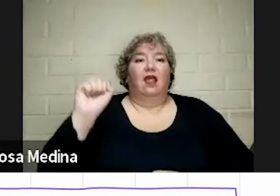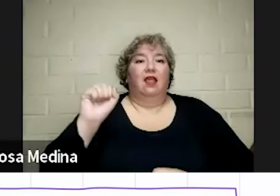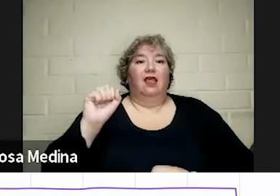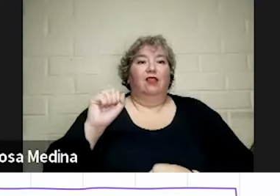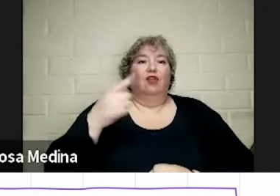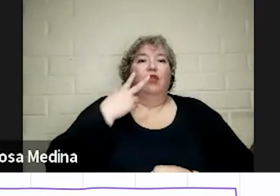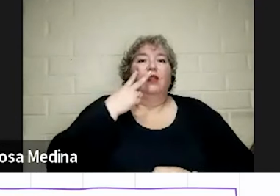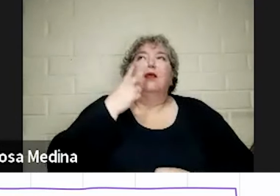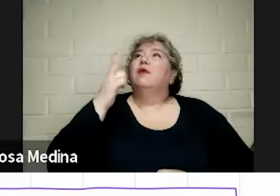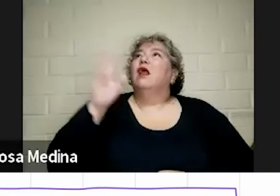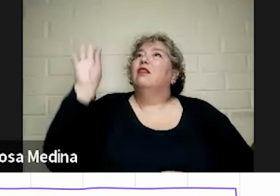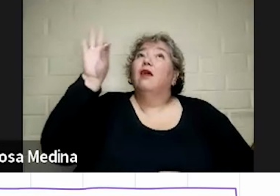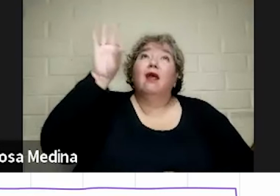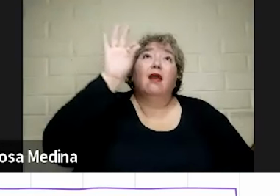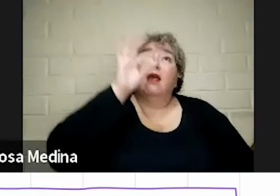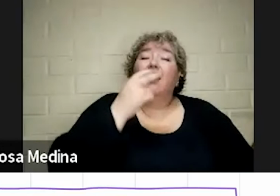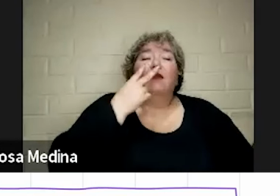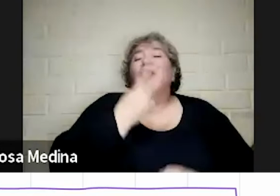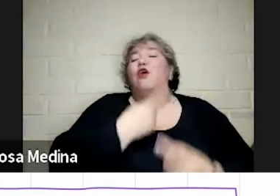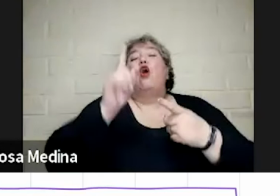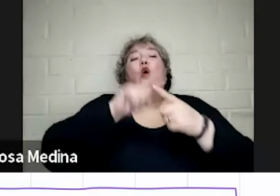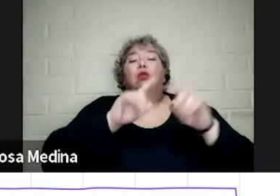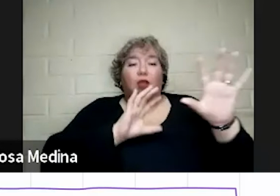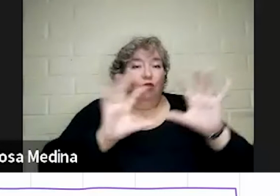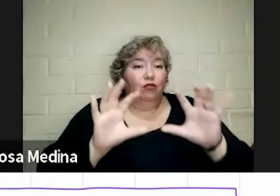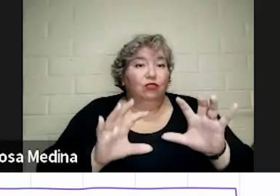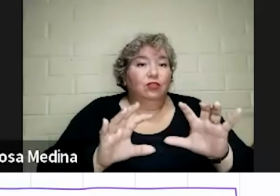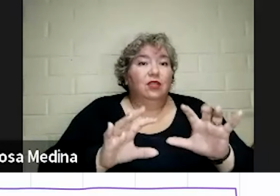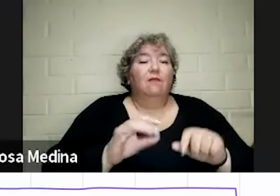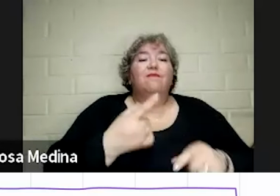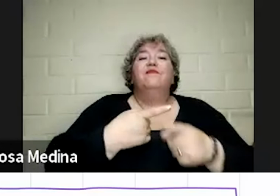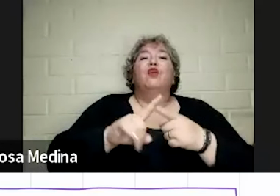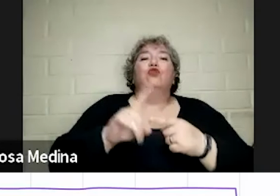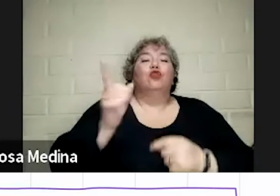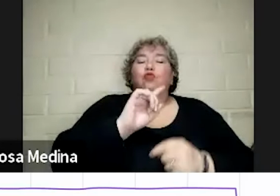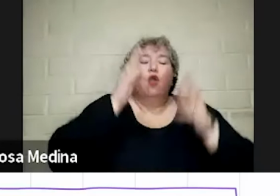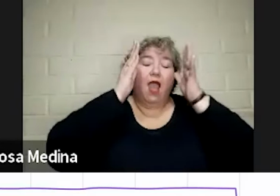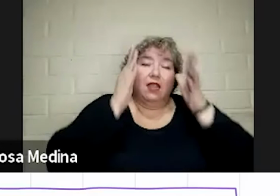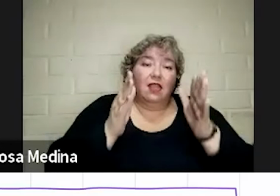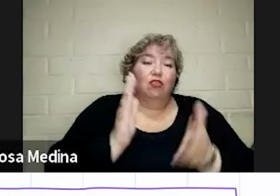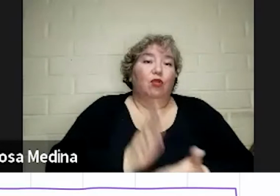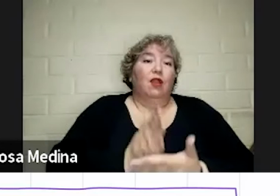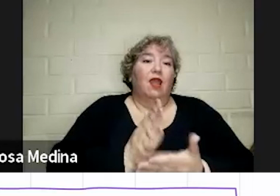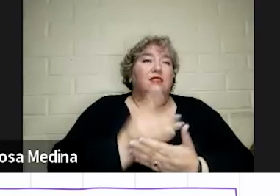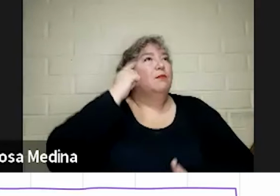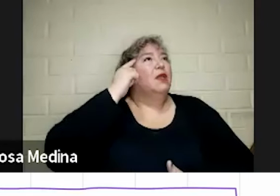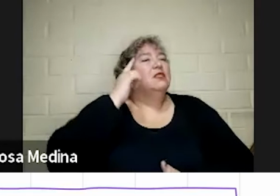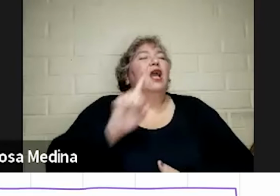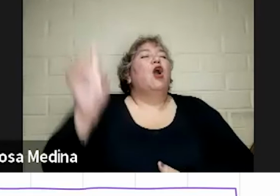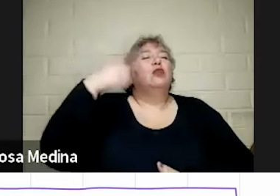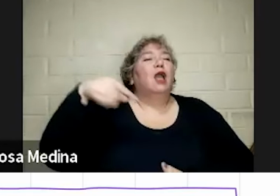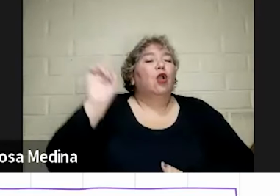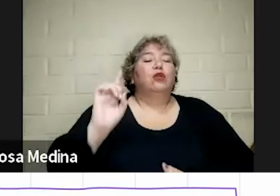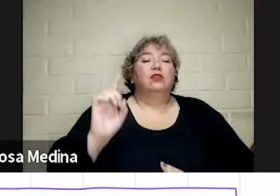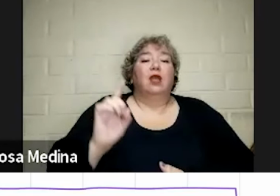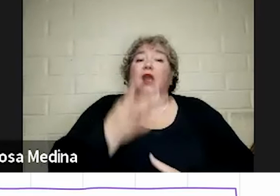una mosca y se puso a mirar otra cosa, ¿cierto? Estos niños no ponen atención en clase, están pensando en otra cosa, no terminan las